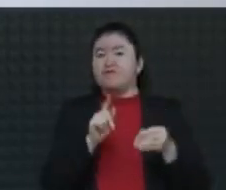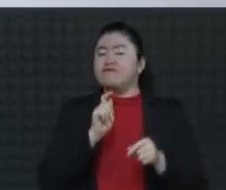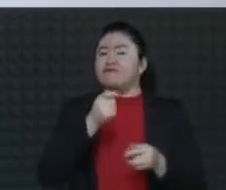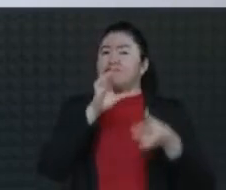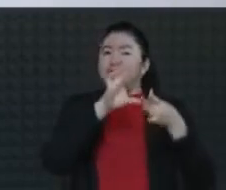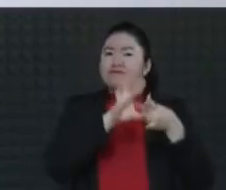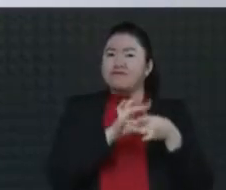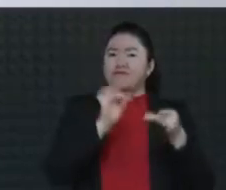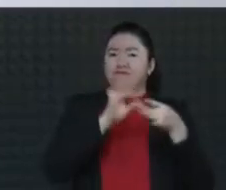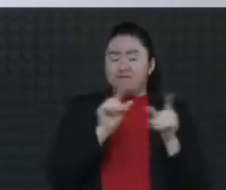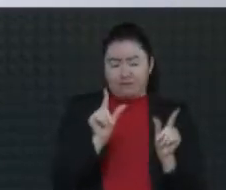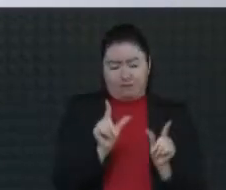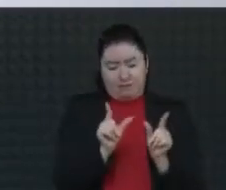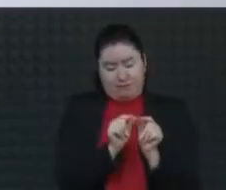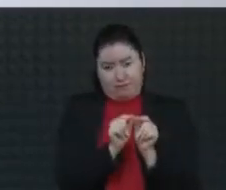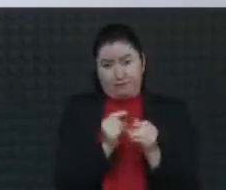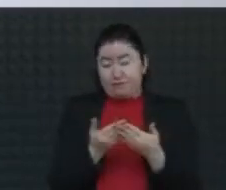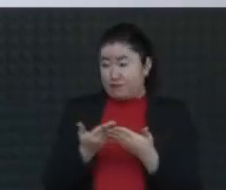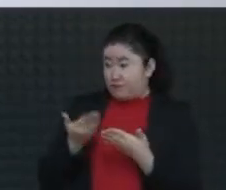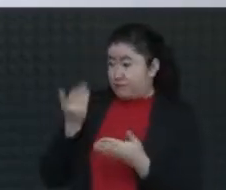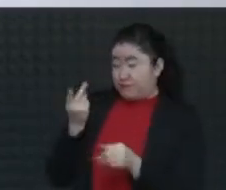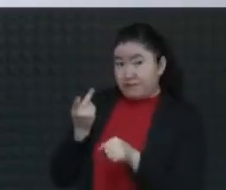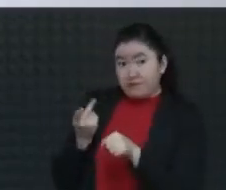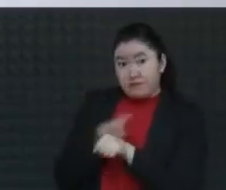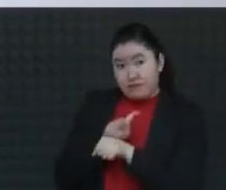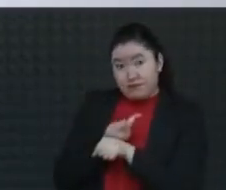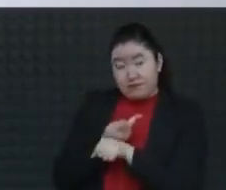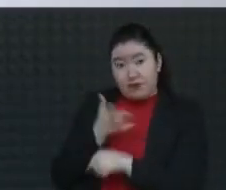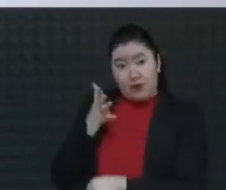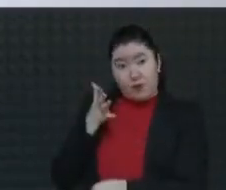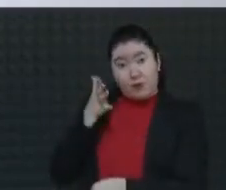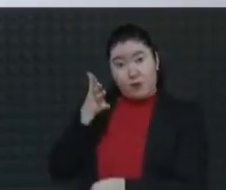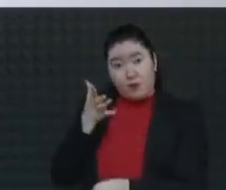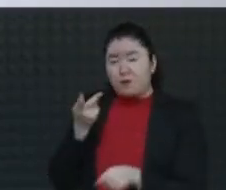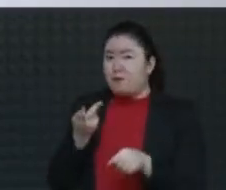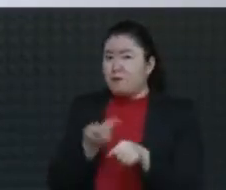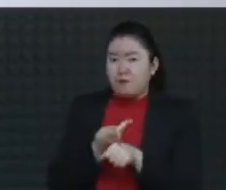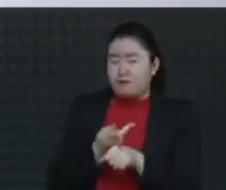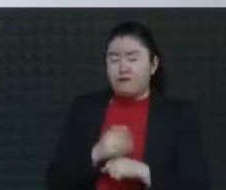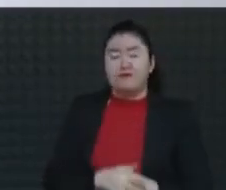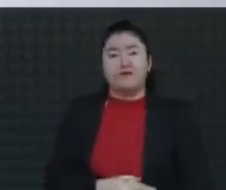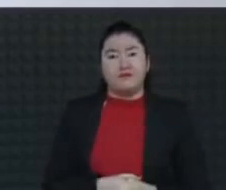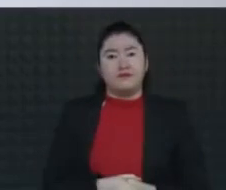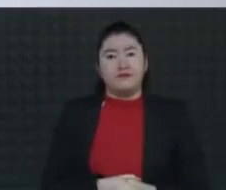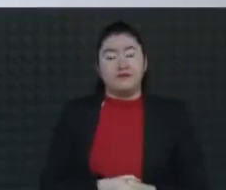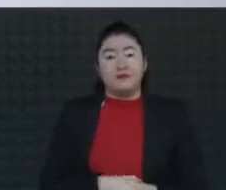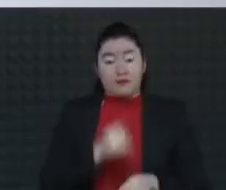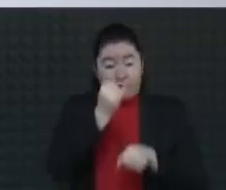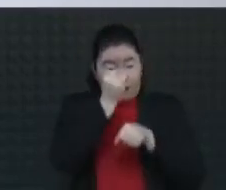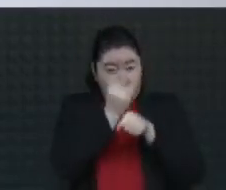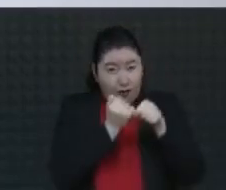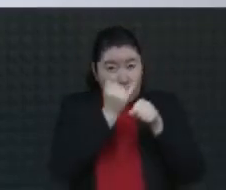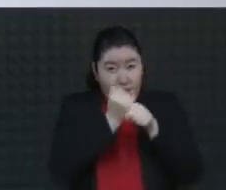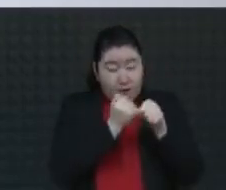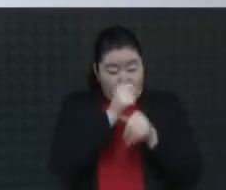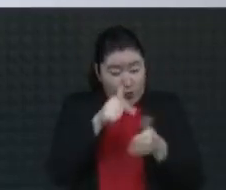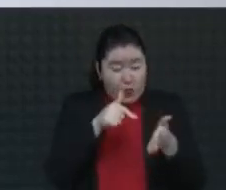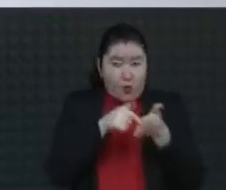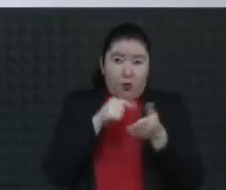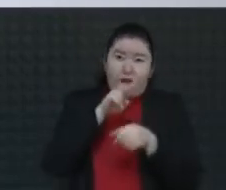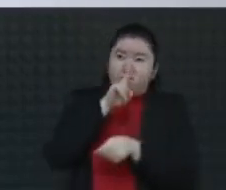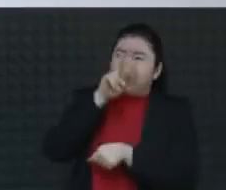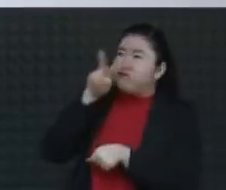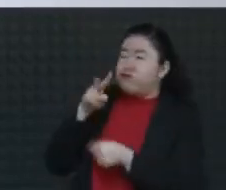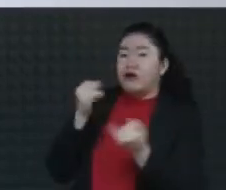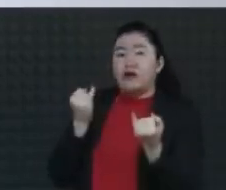ejecutivo, antecedentes, alcances de los trabajos, resultados de la investigación in situ,